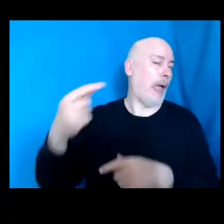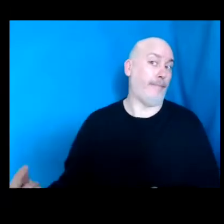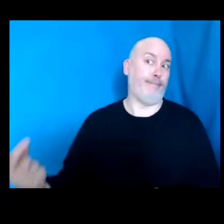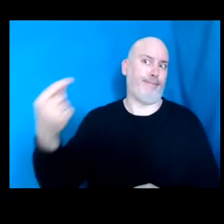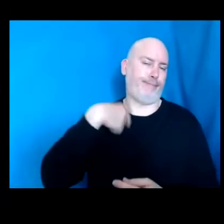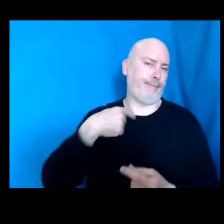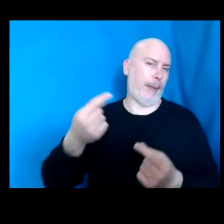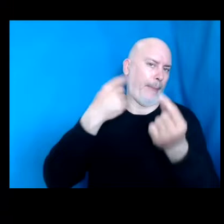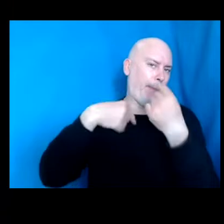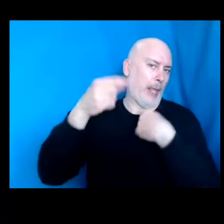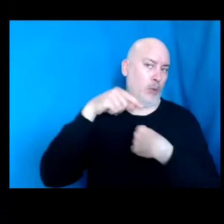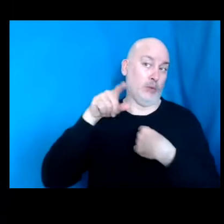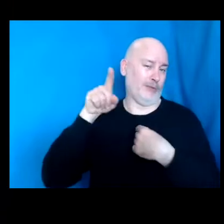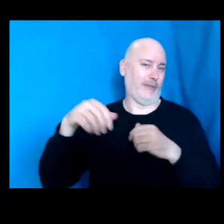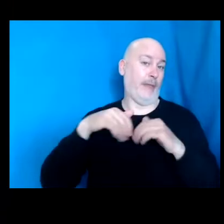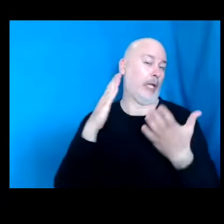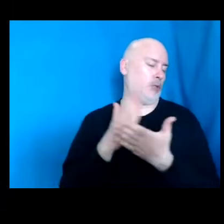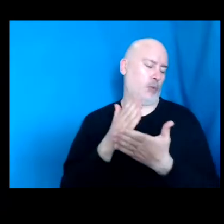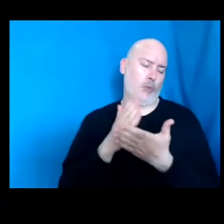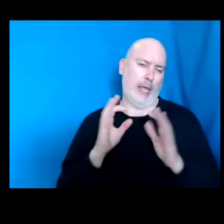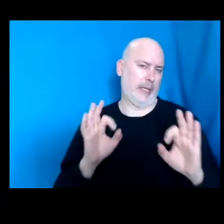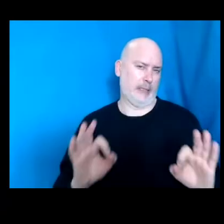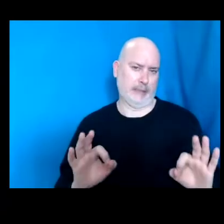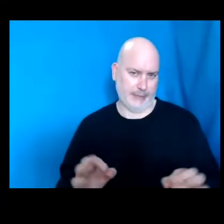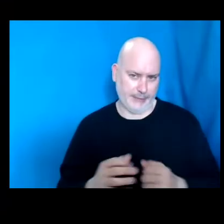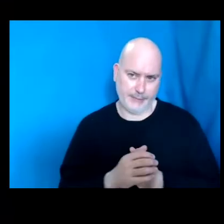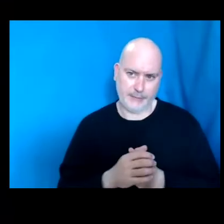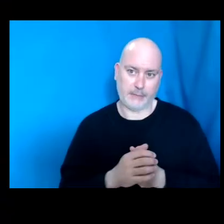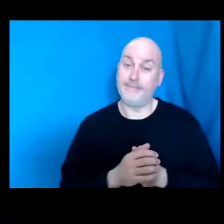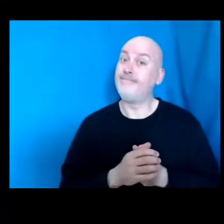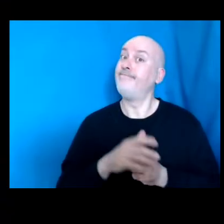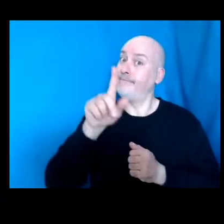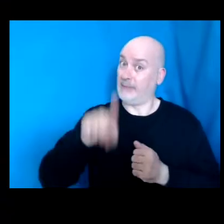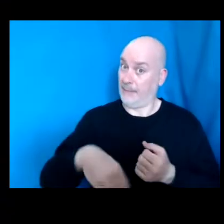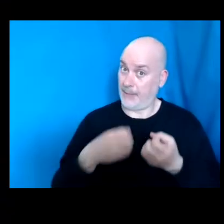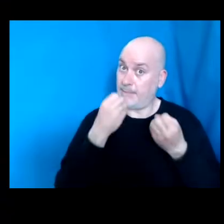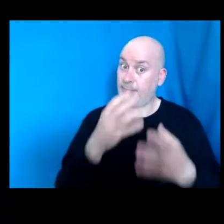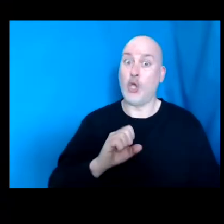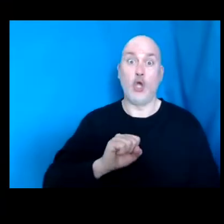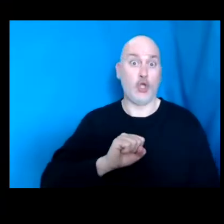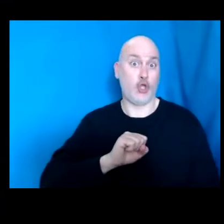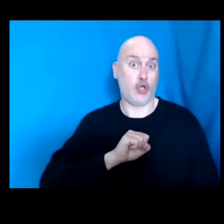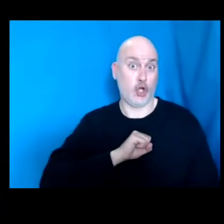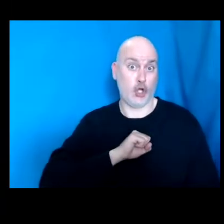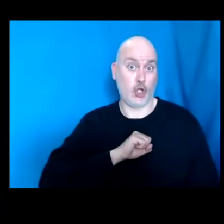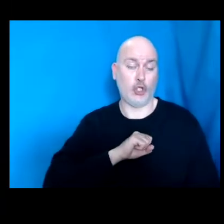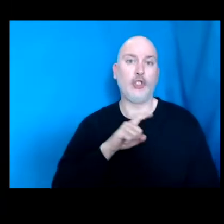la escuela. Igualmente comentaros que la tos es la causa,